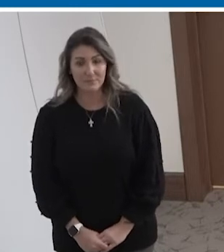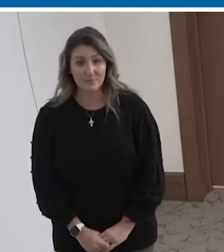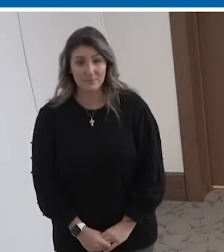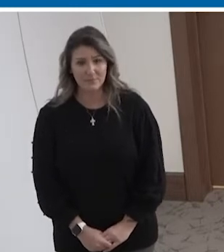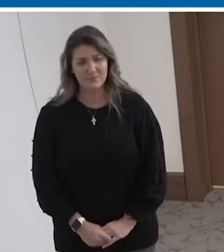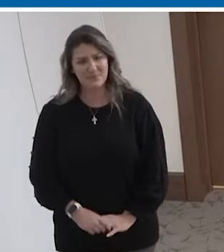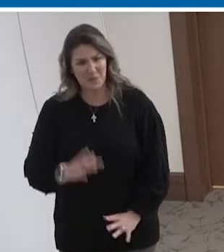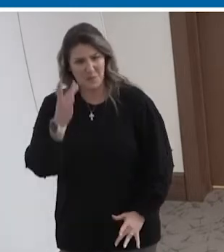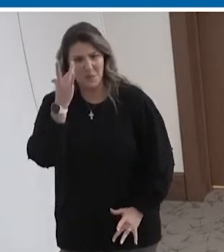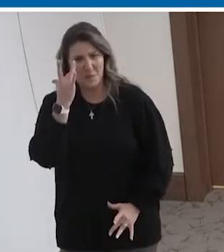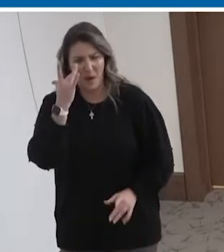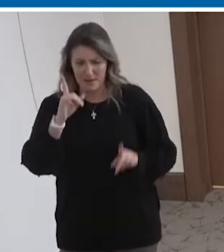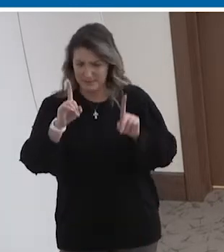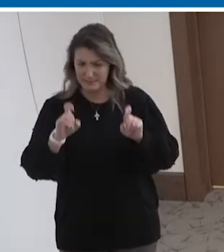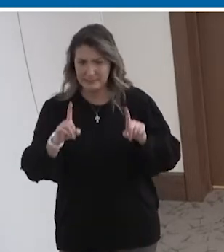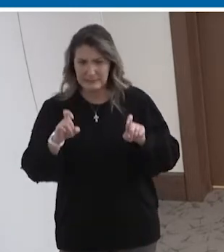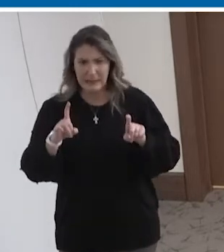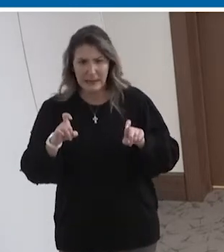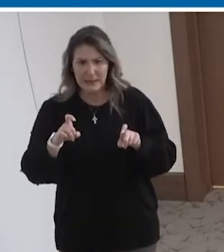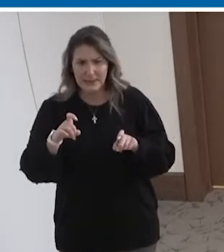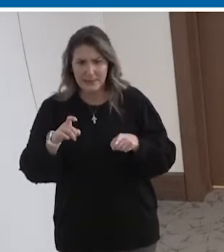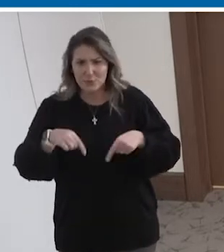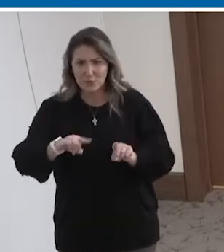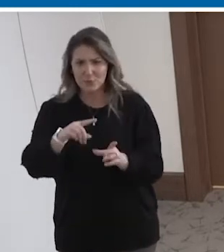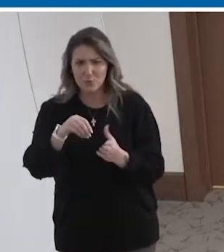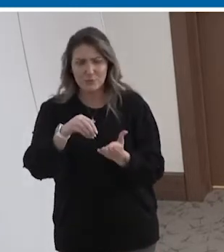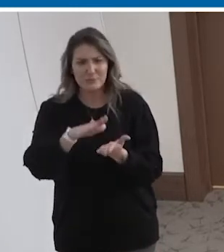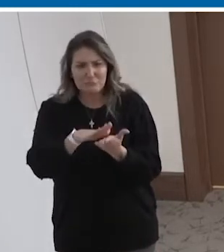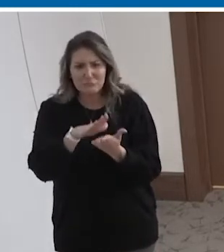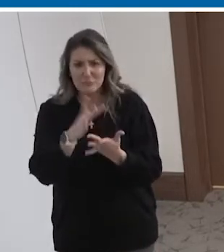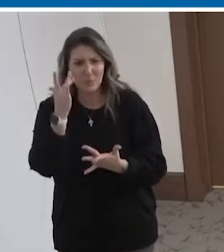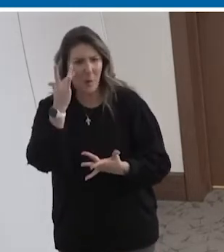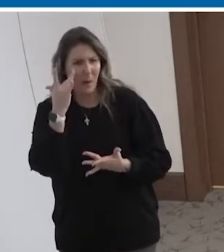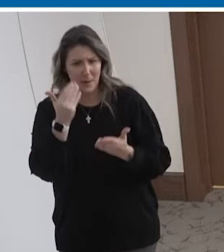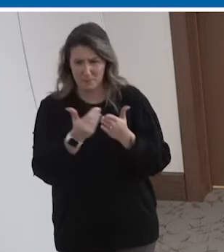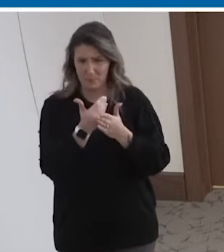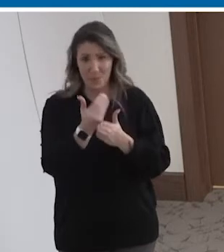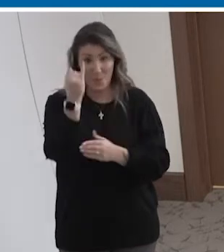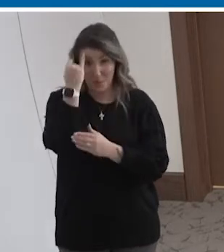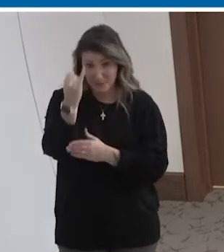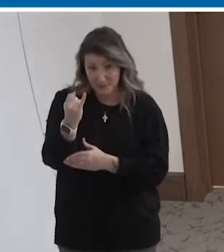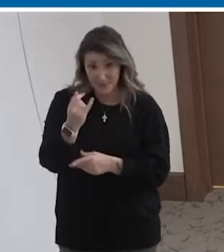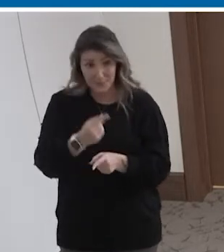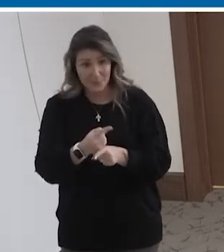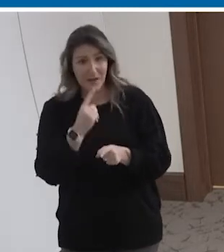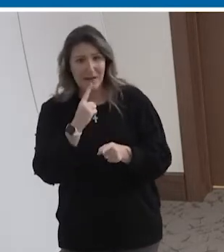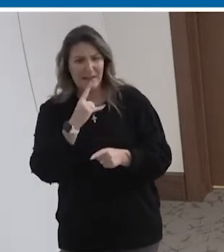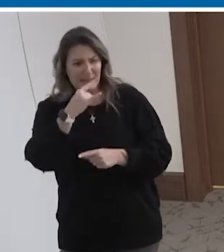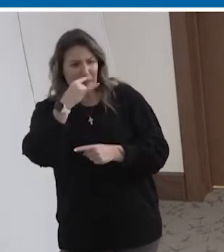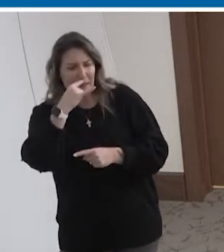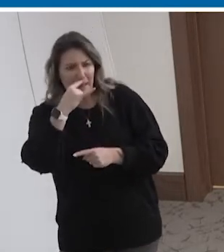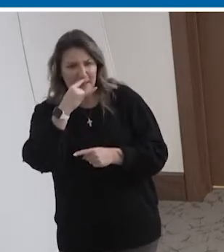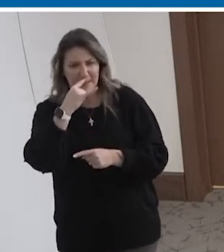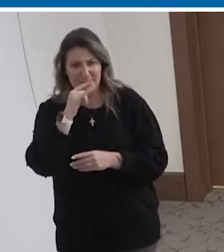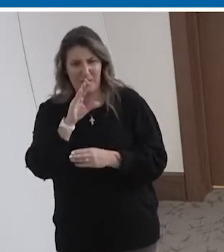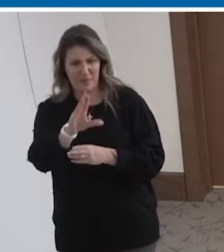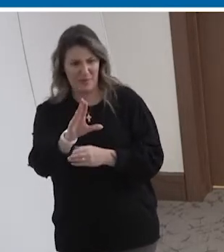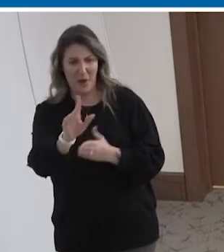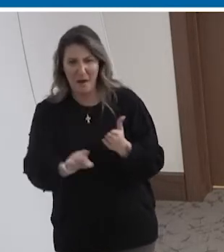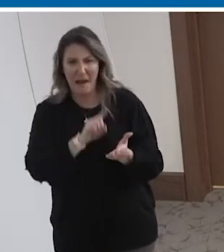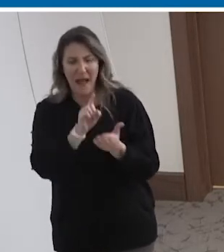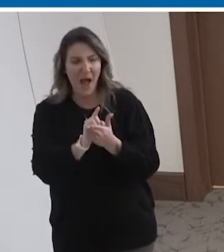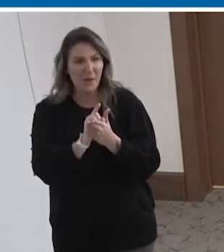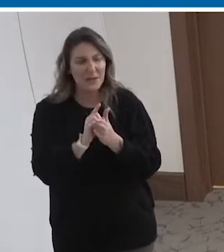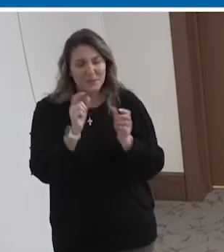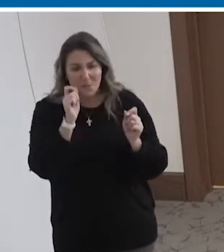But why test at school? This is kind of a new idea. And really, kids spend most of their awake hours at